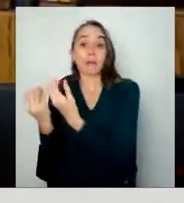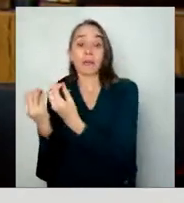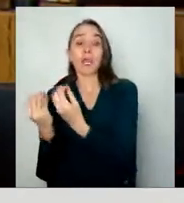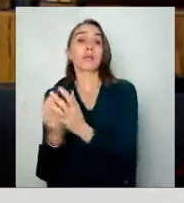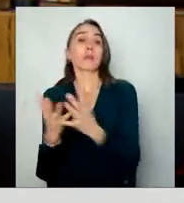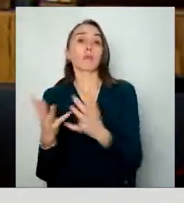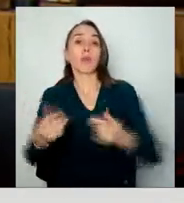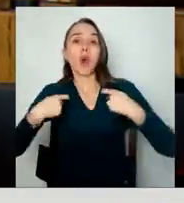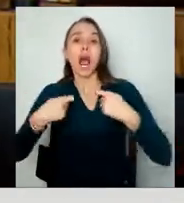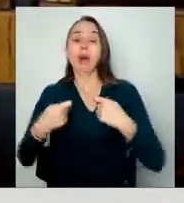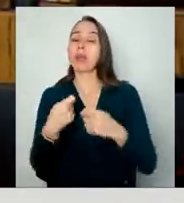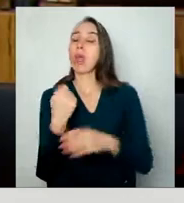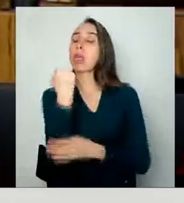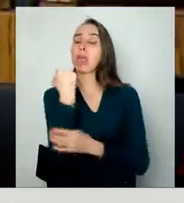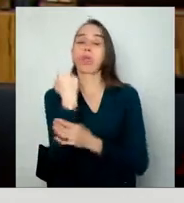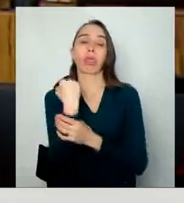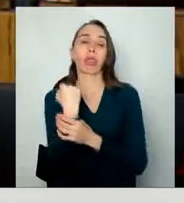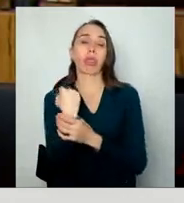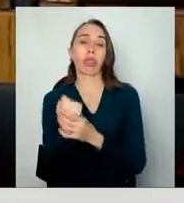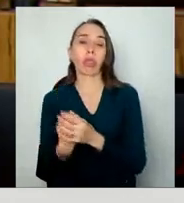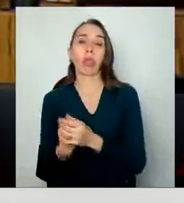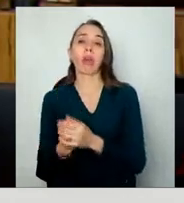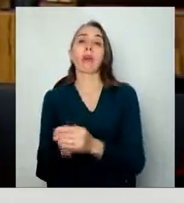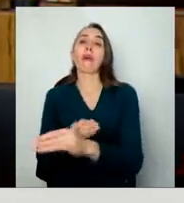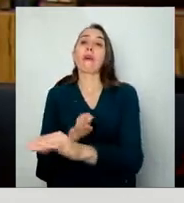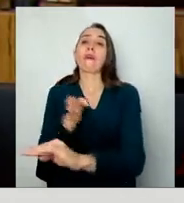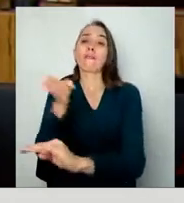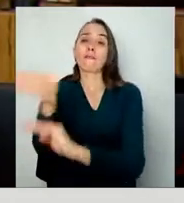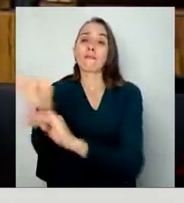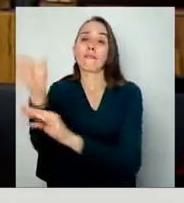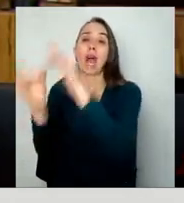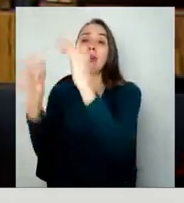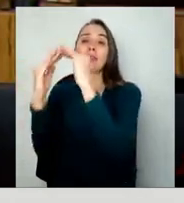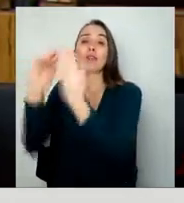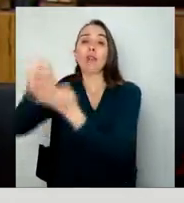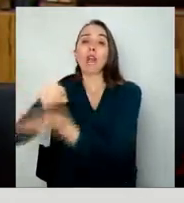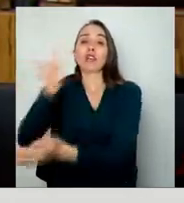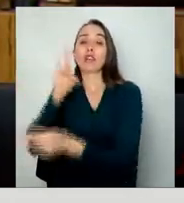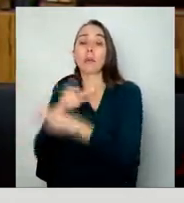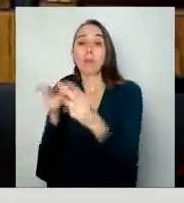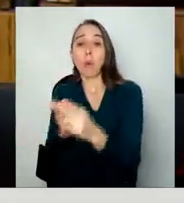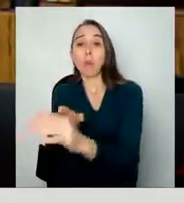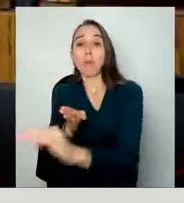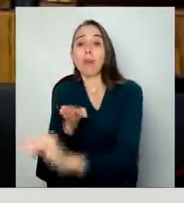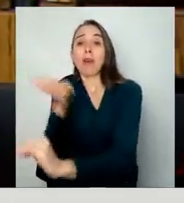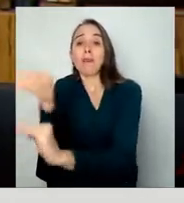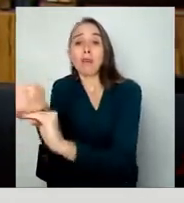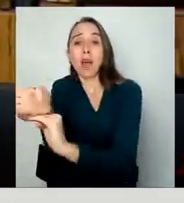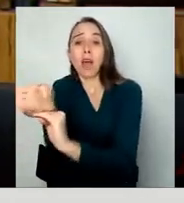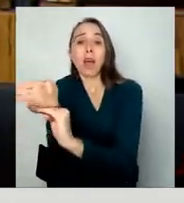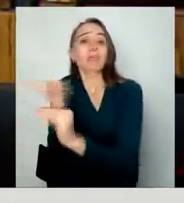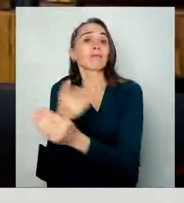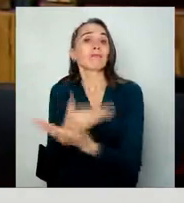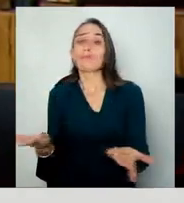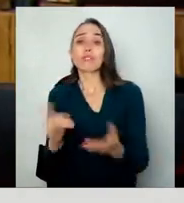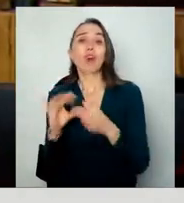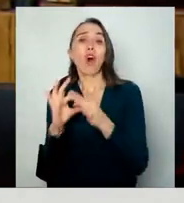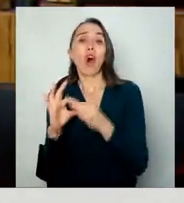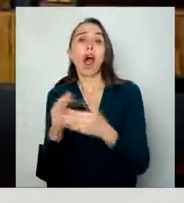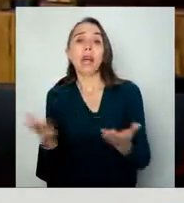que recurrir al tribunal de contratación pública muchas veces es inoficioso por los recursos